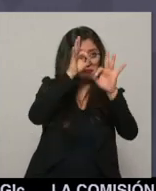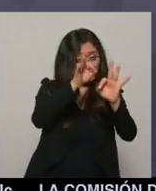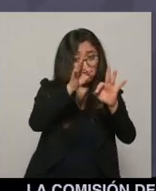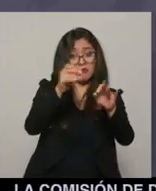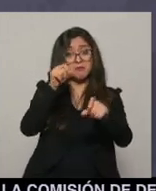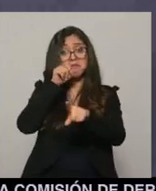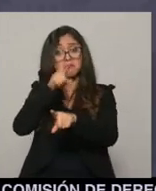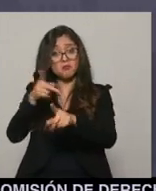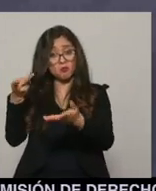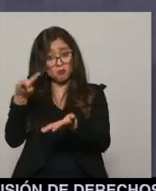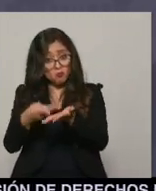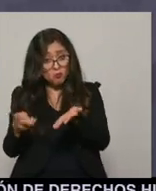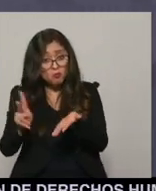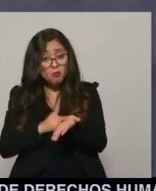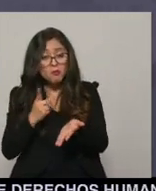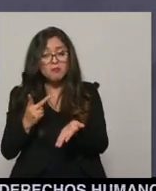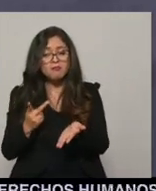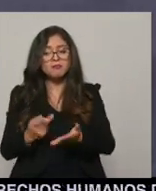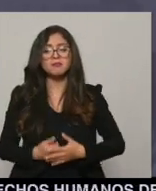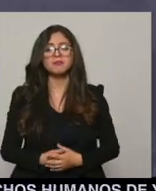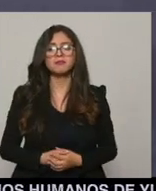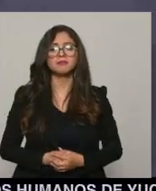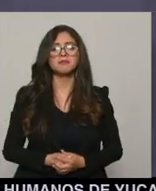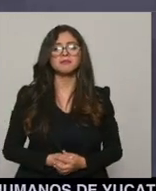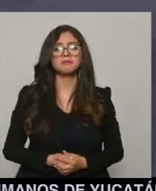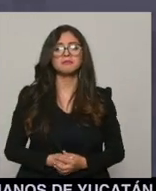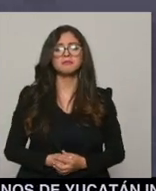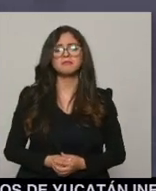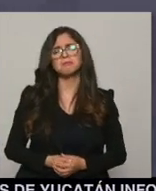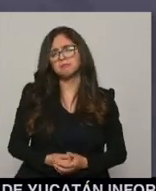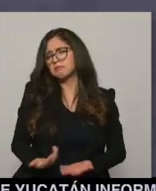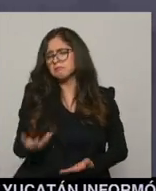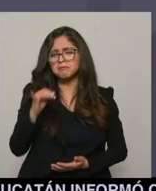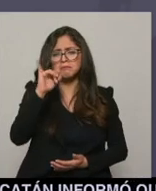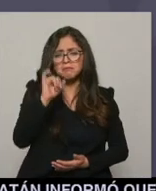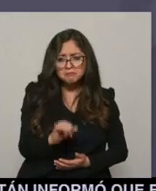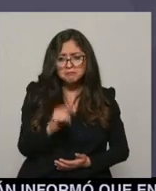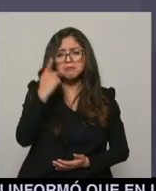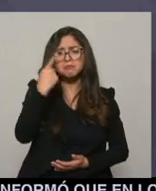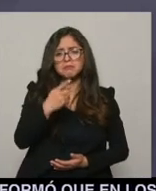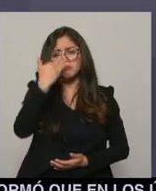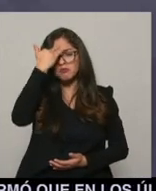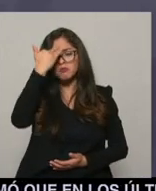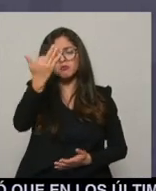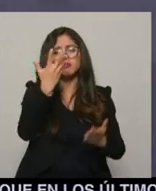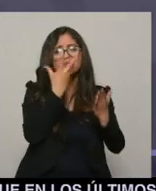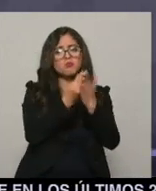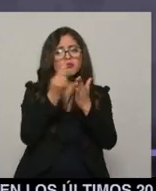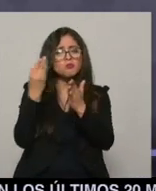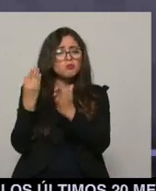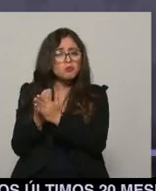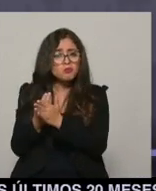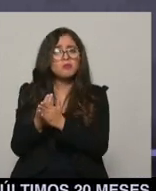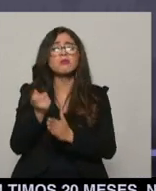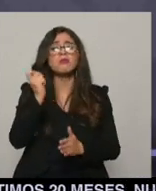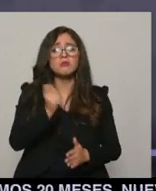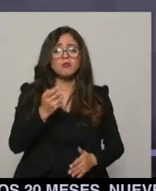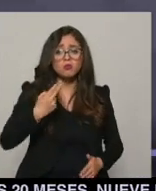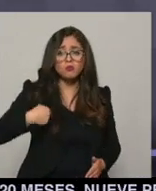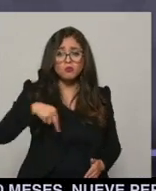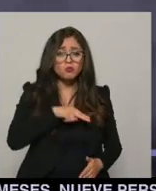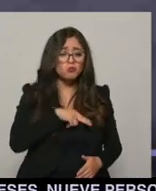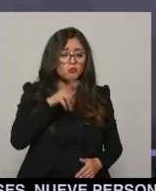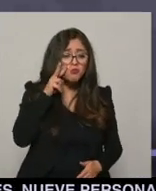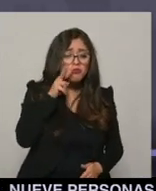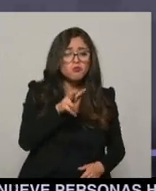la hay. Mira, si yo te diera ahorita un proceso tal cual tiene que pasar, no podría hacerlo porque no hemos pasado a verlos,